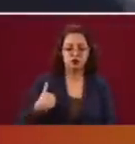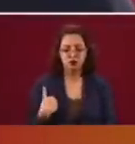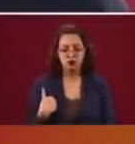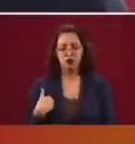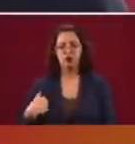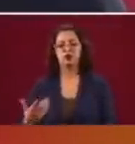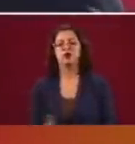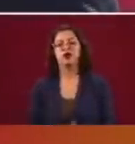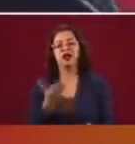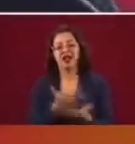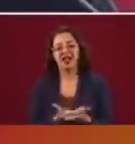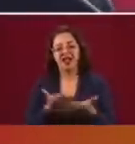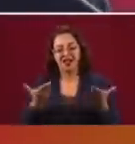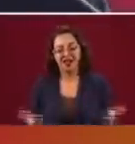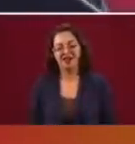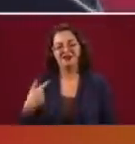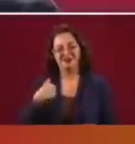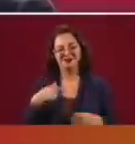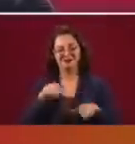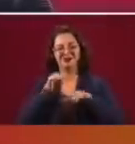Porque en los memes...